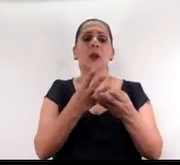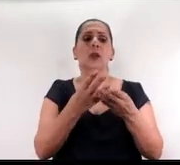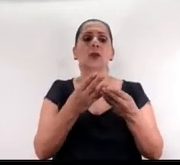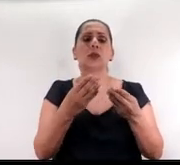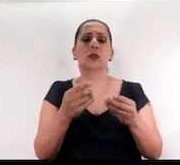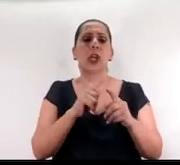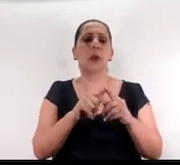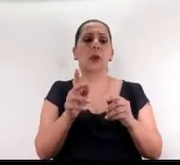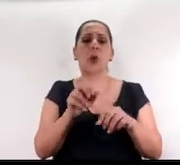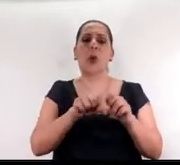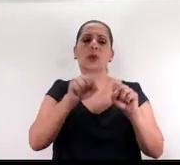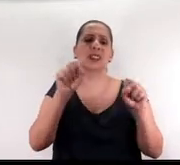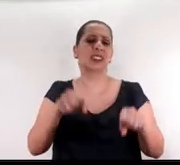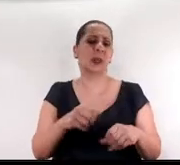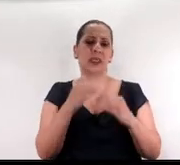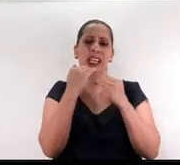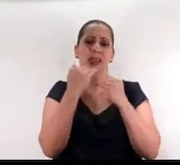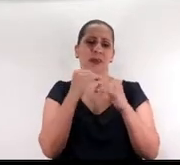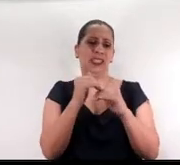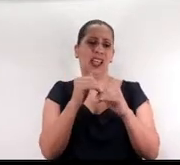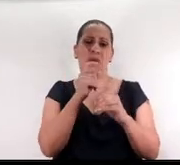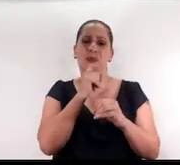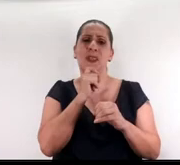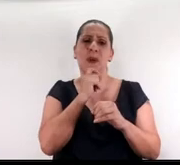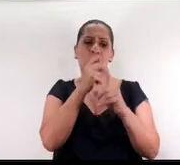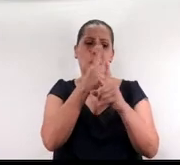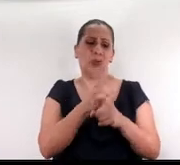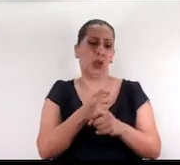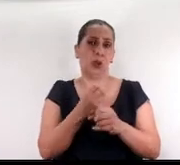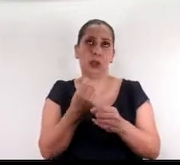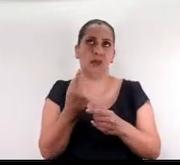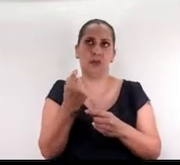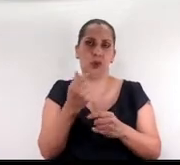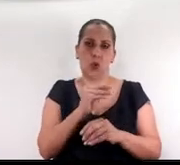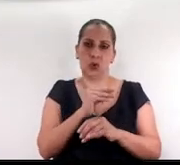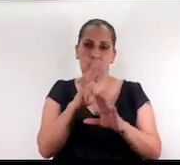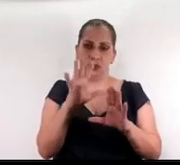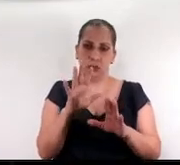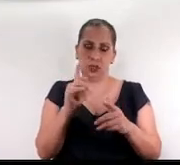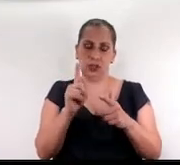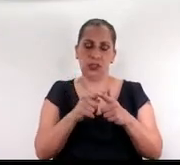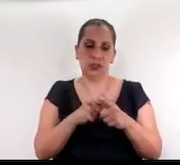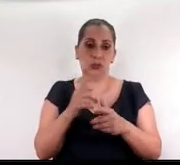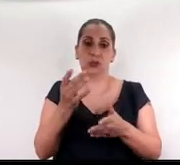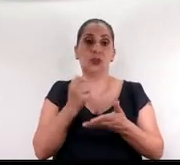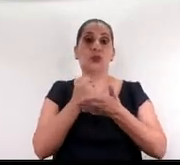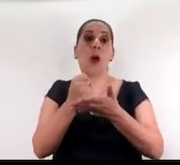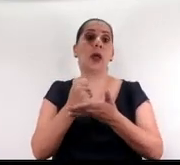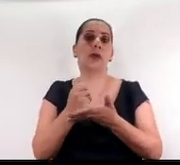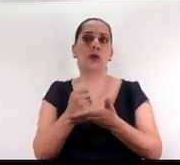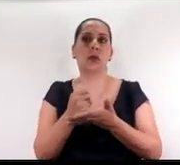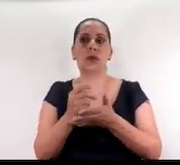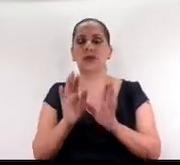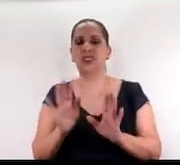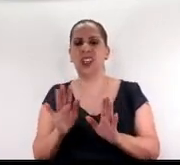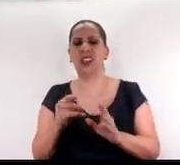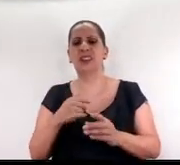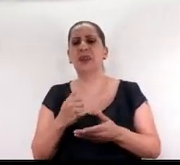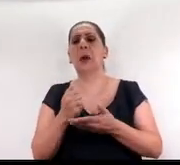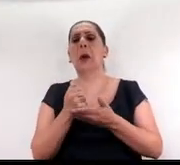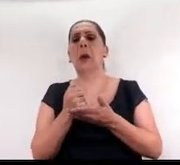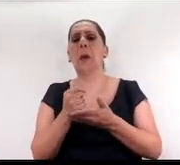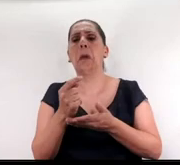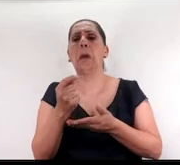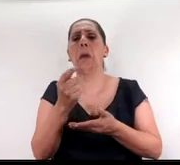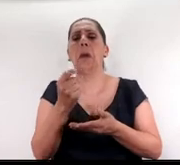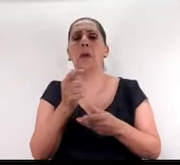tan alambicado y tan complejo y tan poco transparente, que lejos de ayudar, que ha ayudado algo, pero que no resolvió el